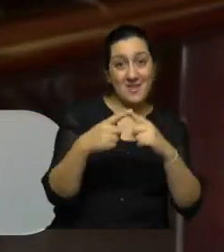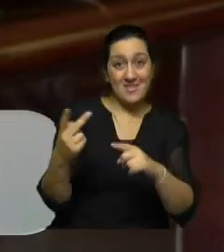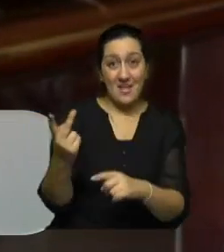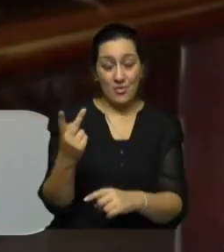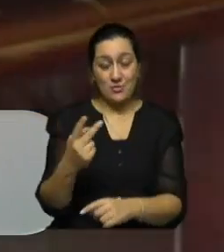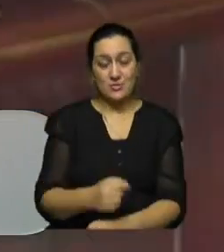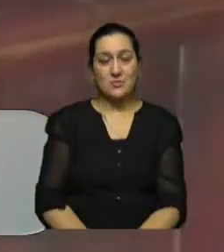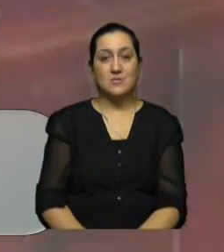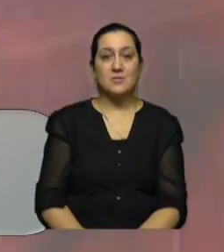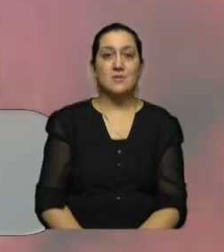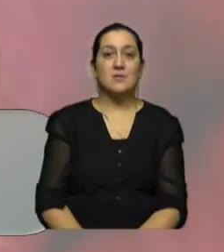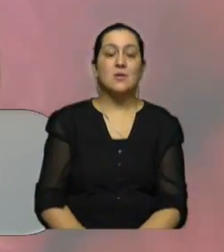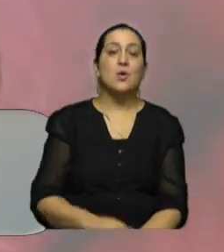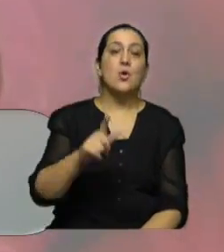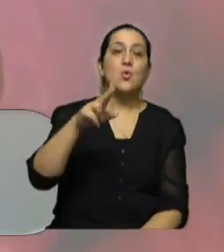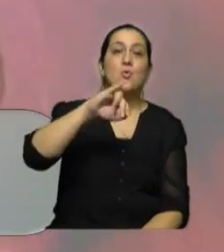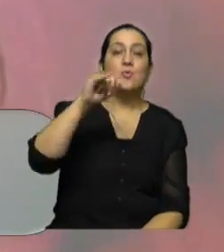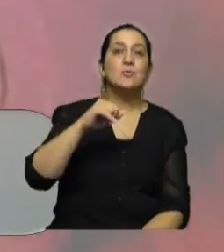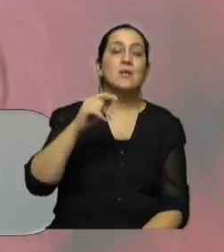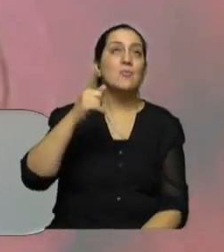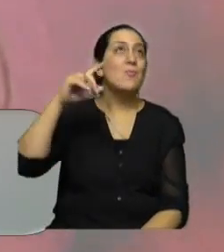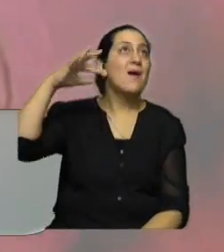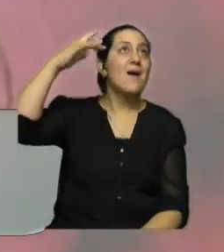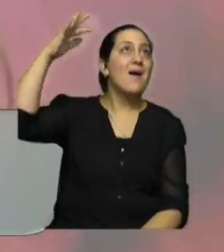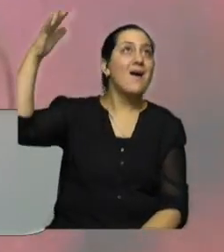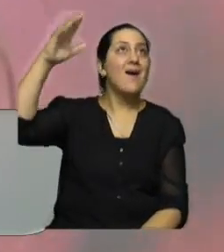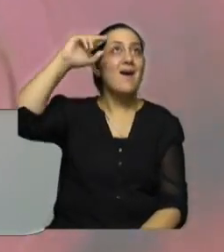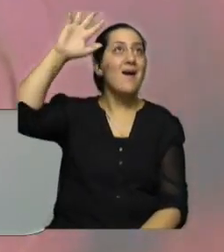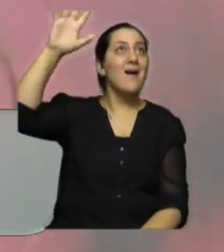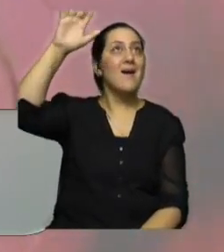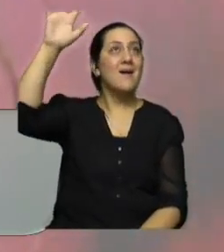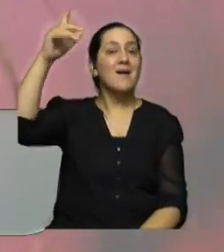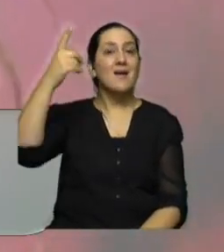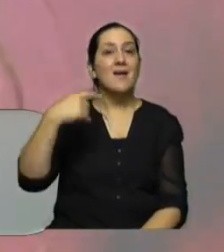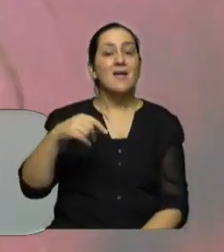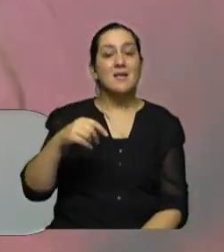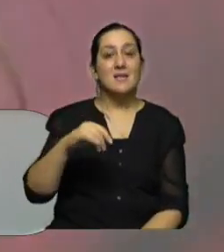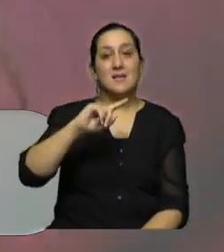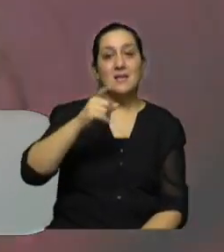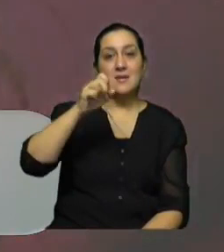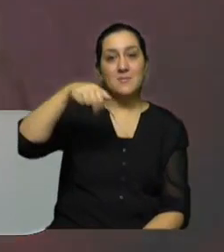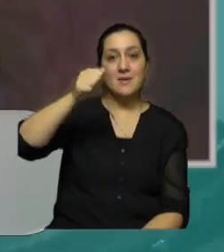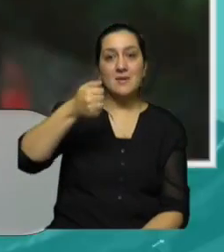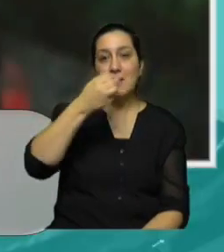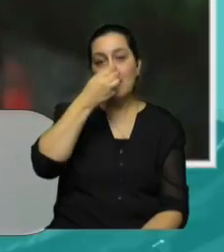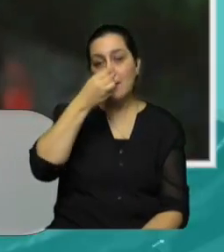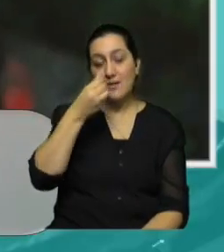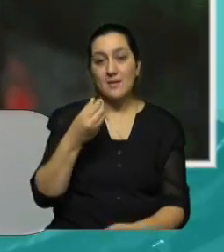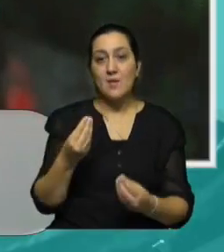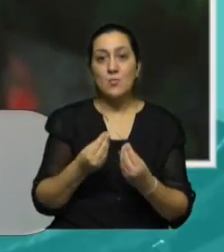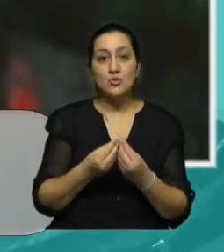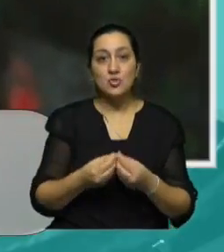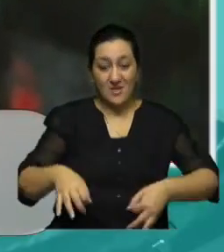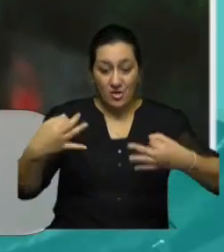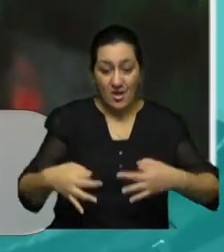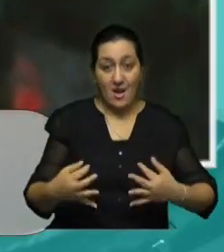y Ximena es más la tierra y el fuego, pero entre las dos, te generan el universo. Entonces, enriquecieron mucho ese texto que me animé a escribir, que surgió